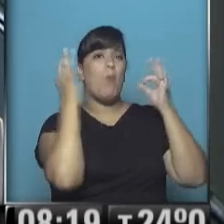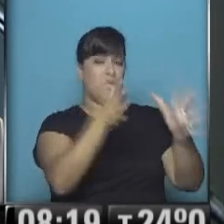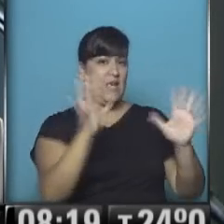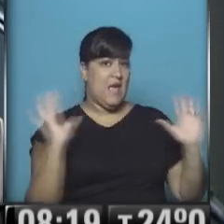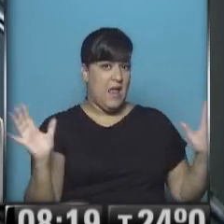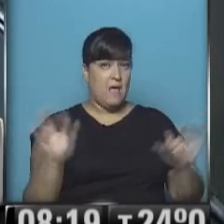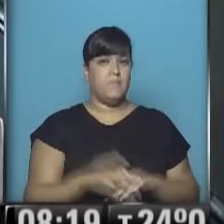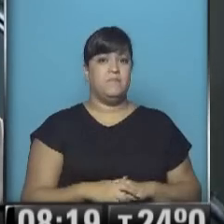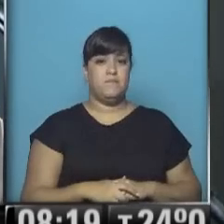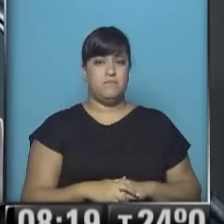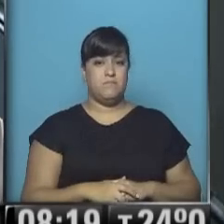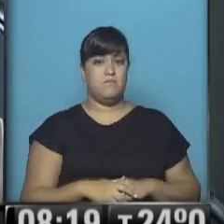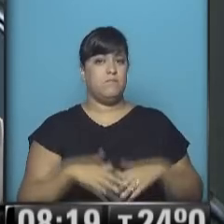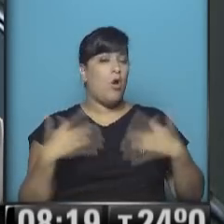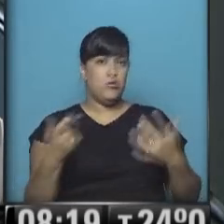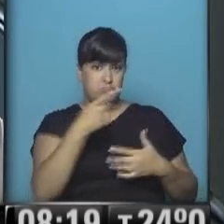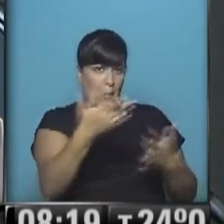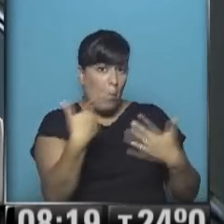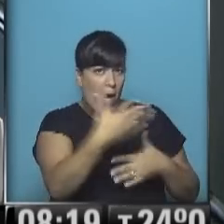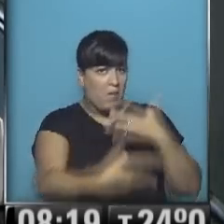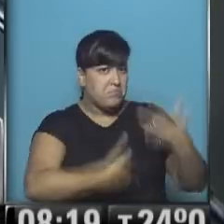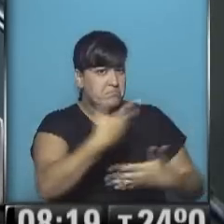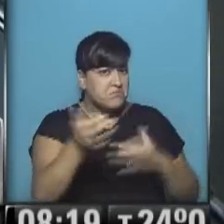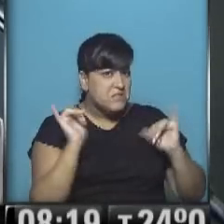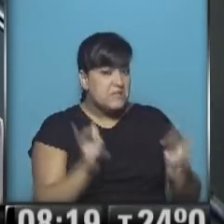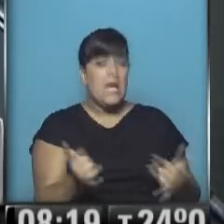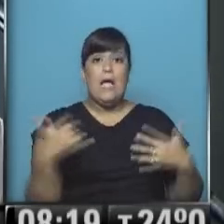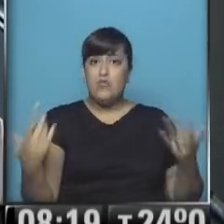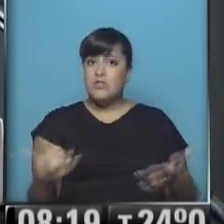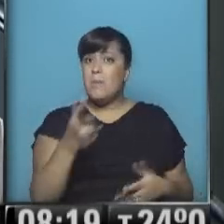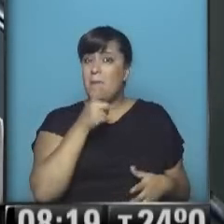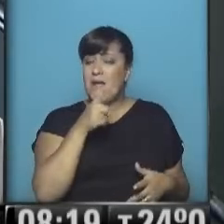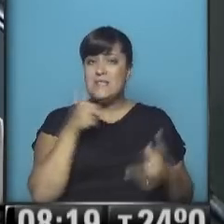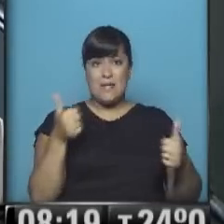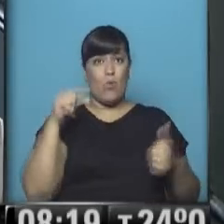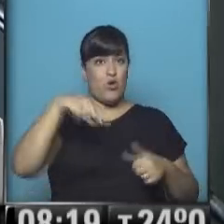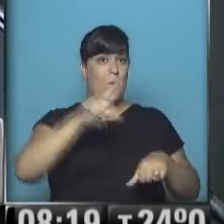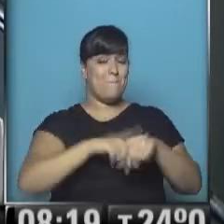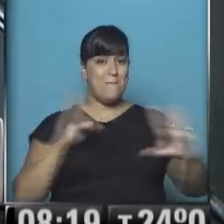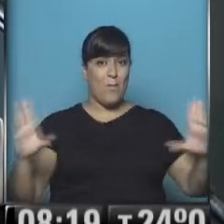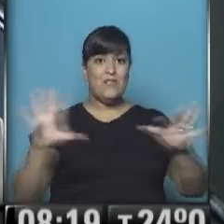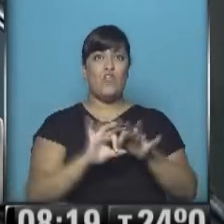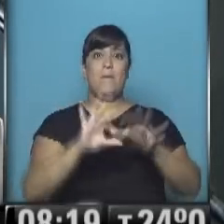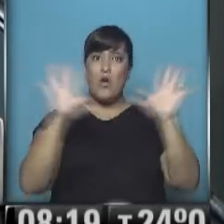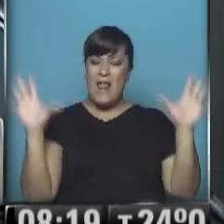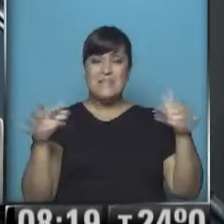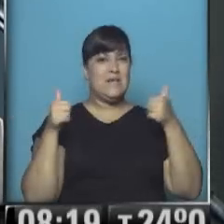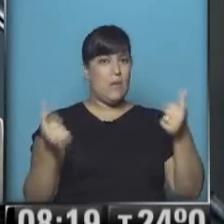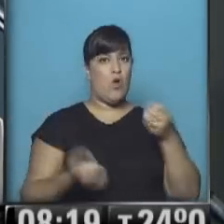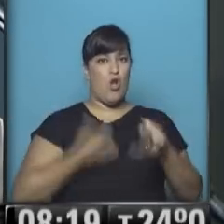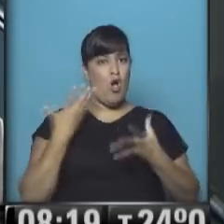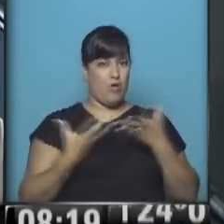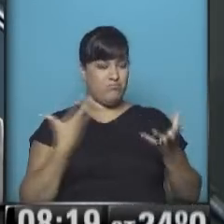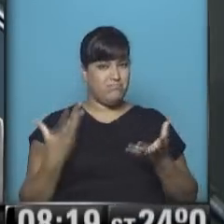manera que lo hace, digamos. Entonces, me parece que eso es bueno en democracia, que la